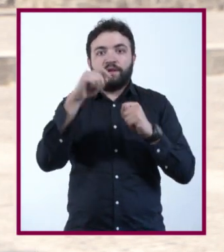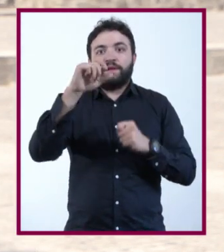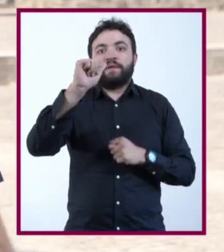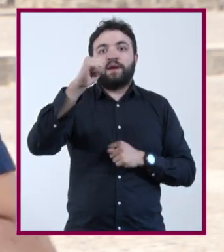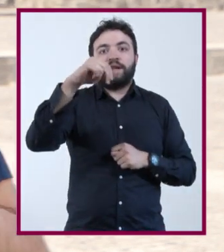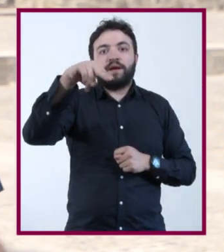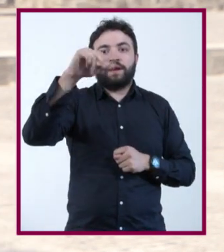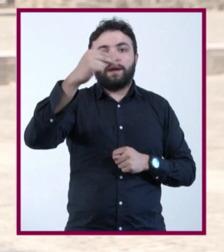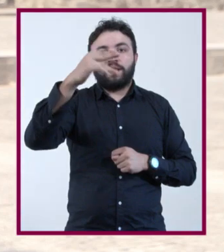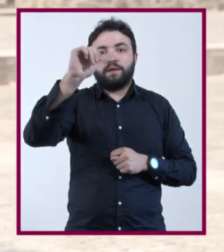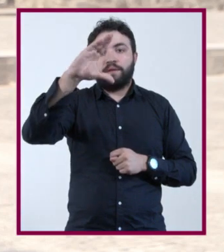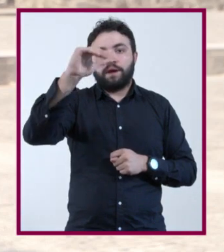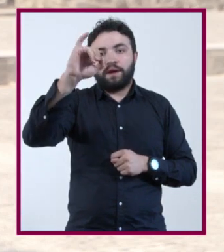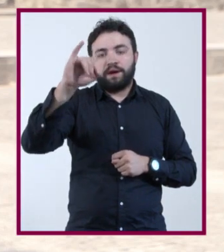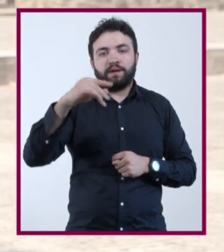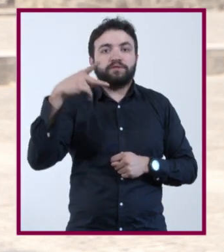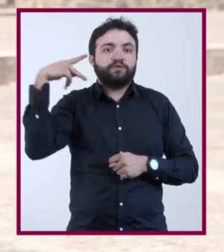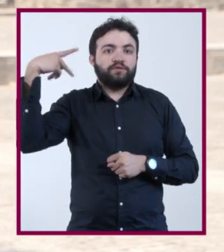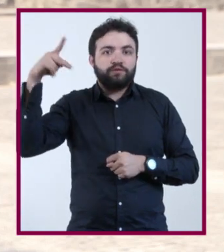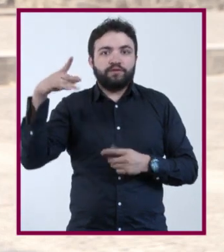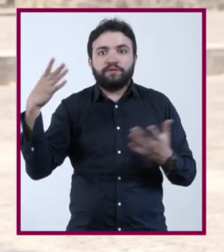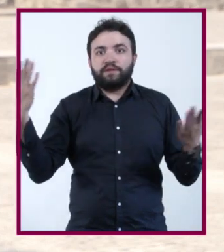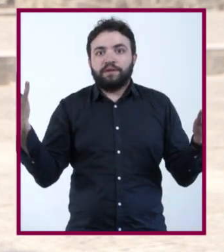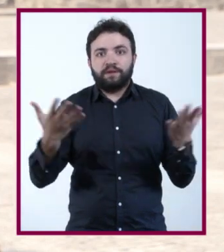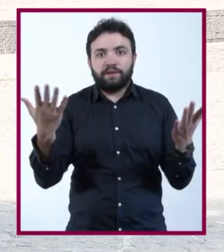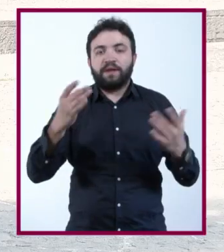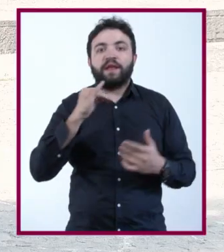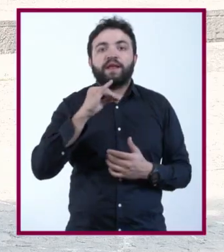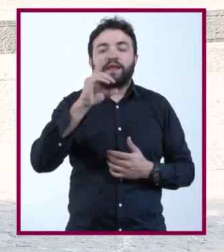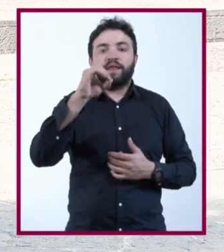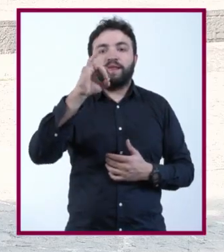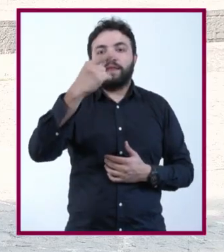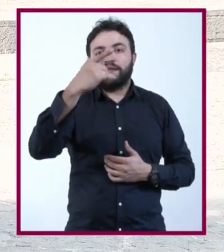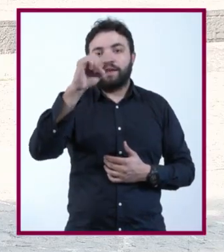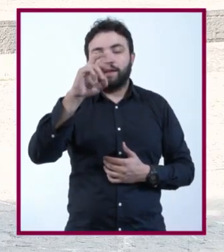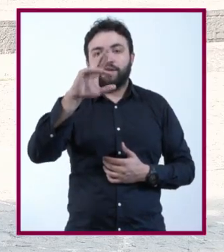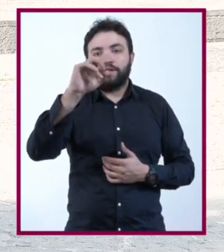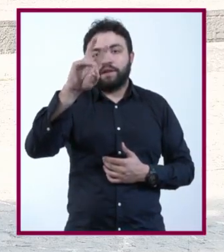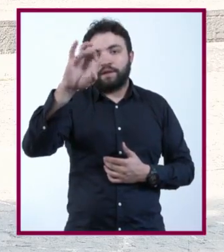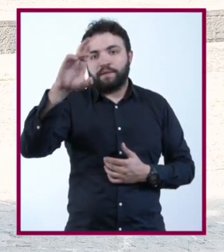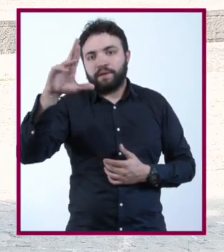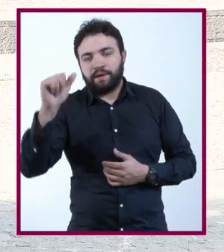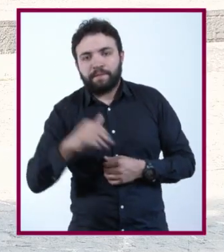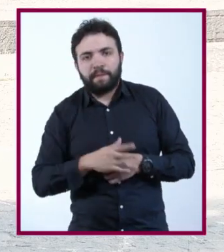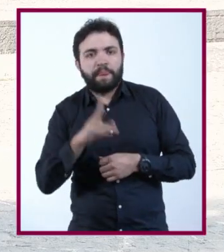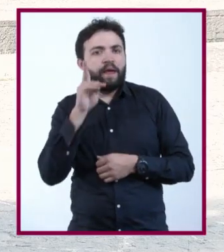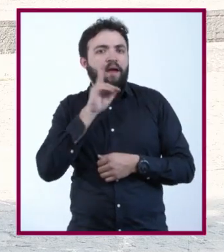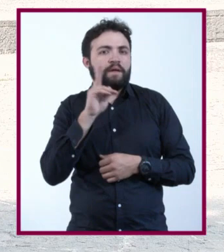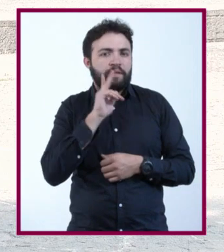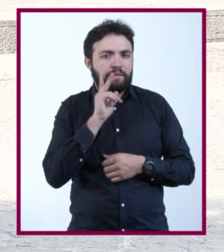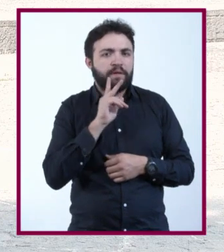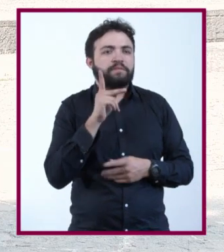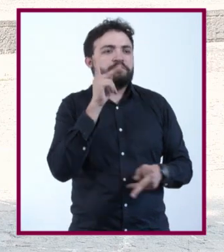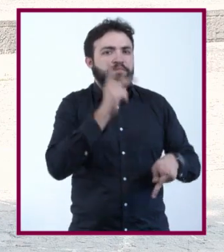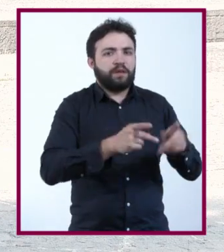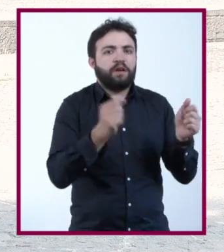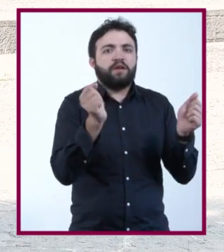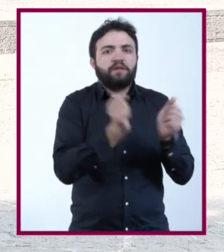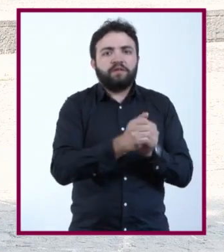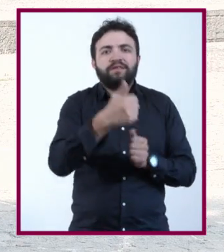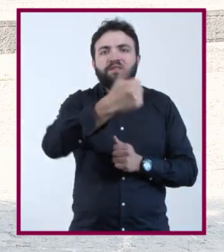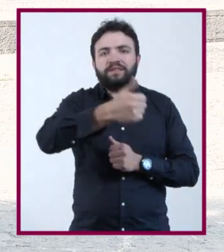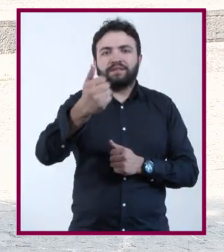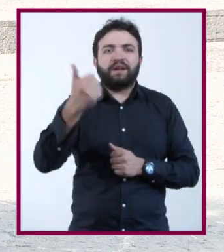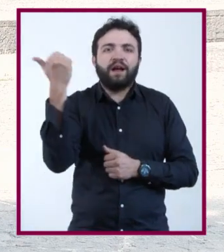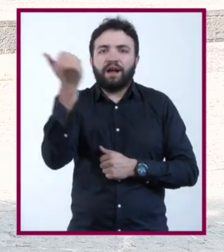ideado y diseñado en su totalidad por el visionario artista Diego Rivera. Vamos a platicar con Carla Niño de Rivera, quien actualmente es la coordinadora